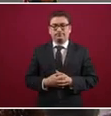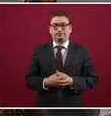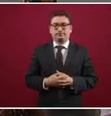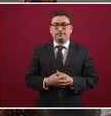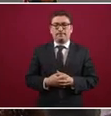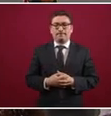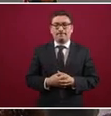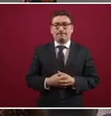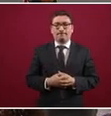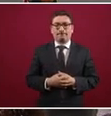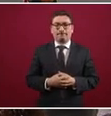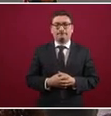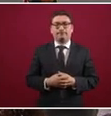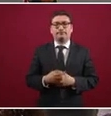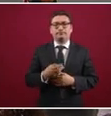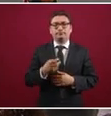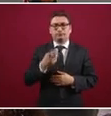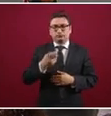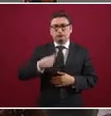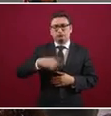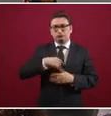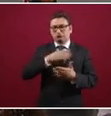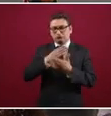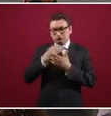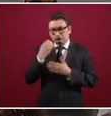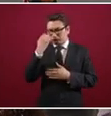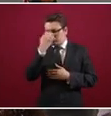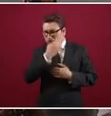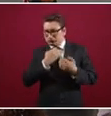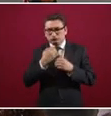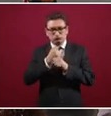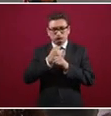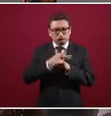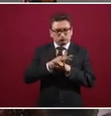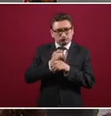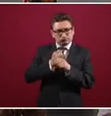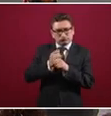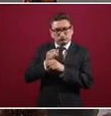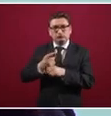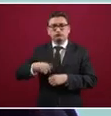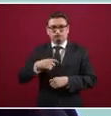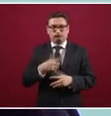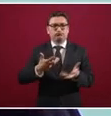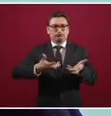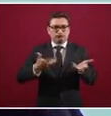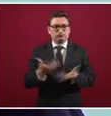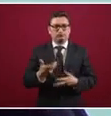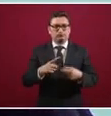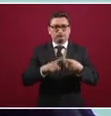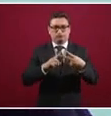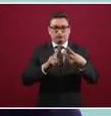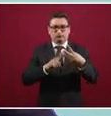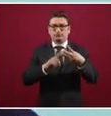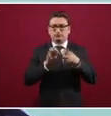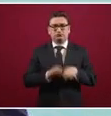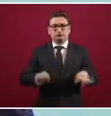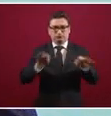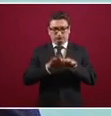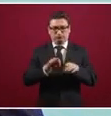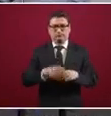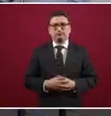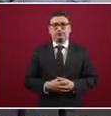con base en esta en este diagnóstico hemos realizado tres acciones principales y estamos construyendo otras más